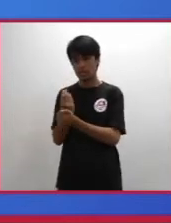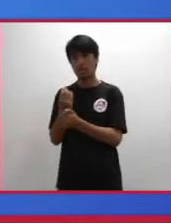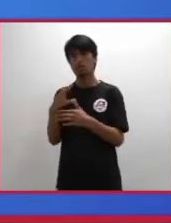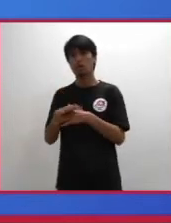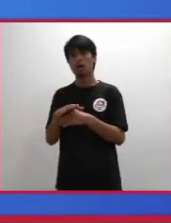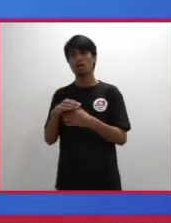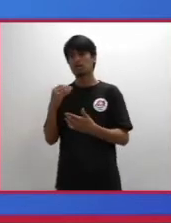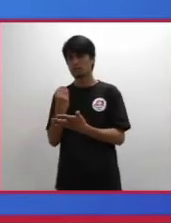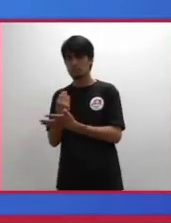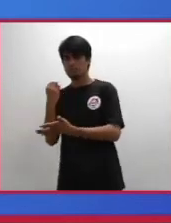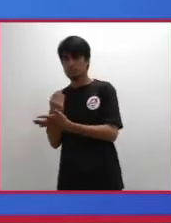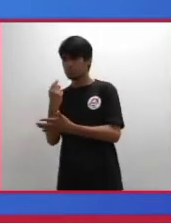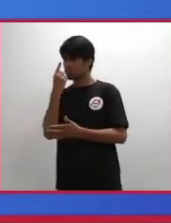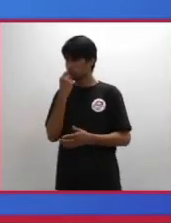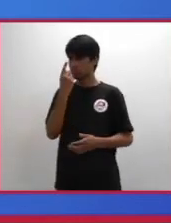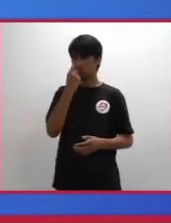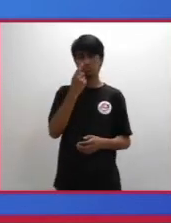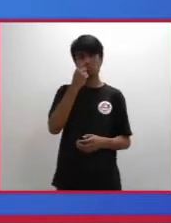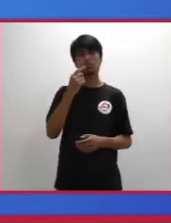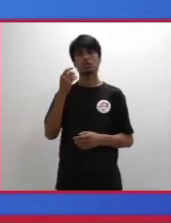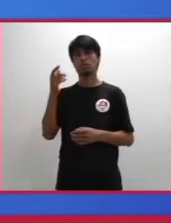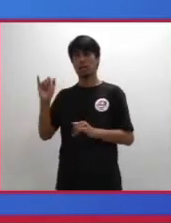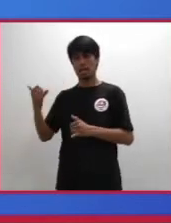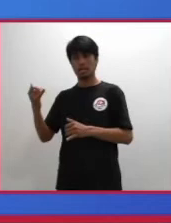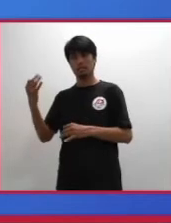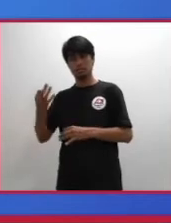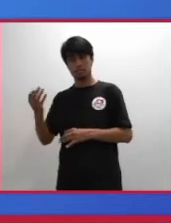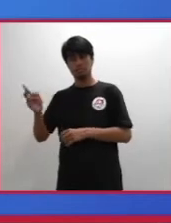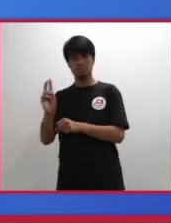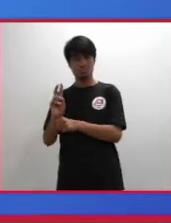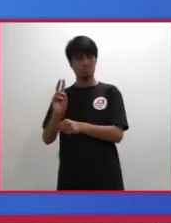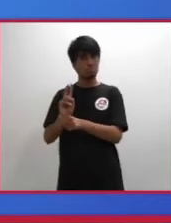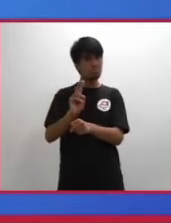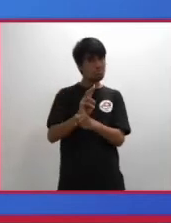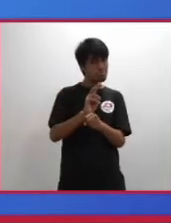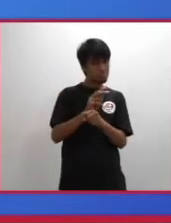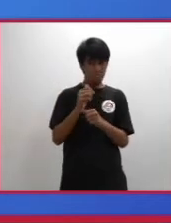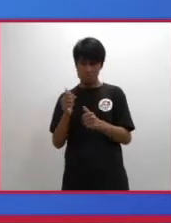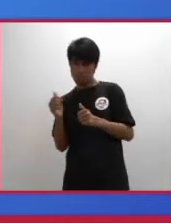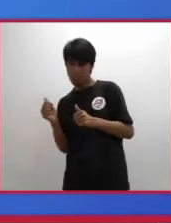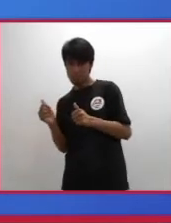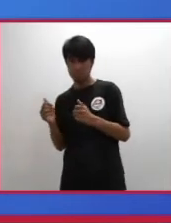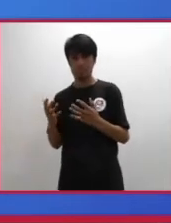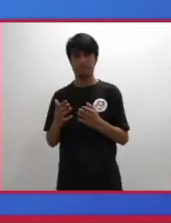conocimiento de todos los trabajos y las medidas de seguridad que se tomaron, ¿verdad?